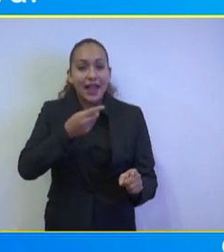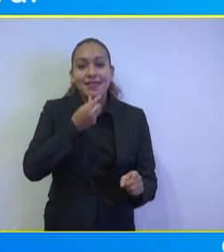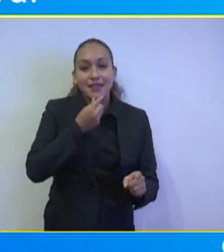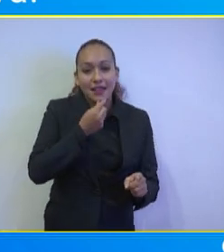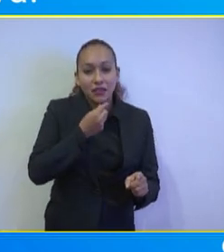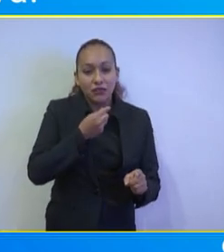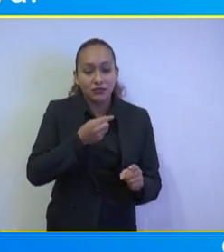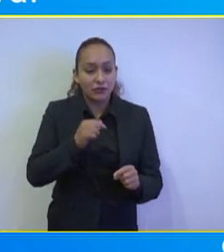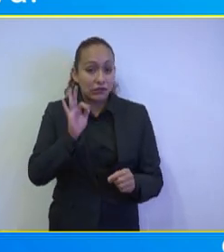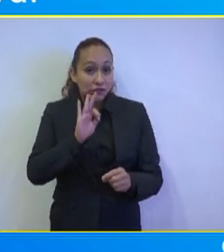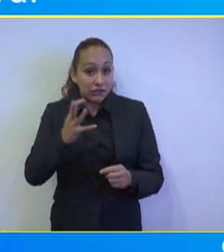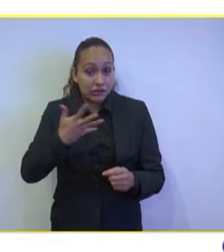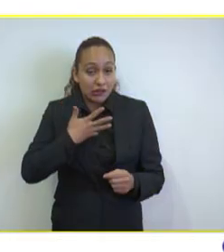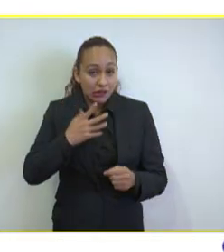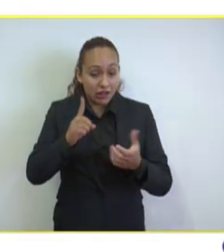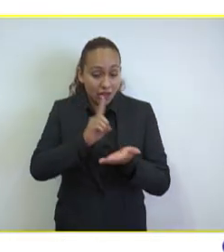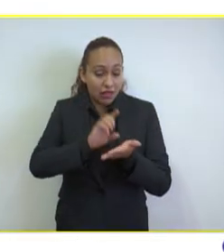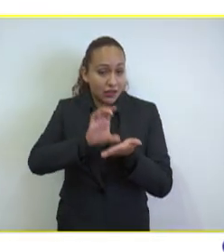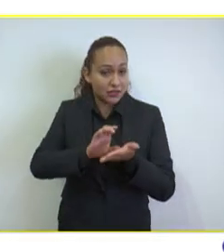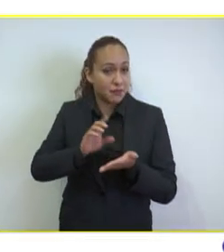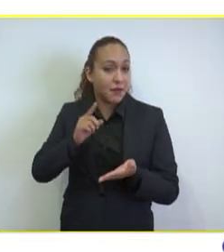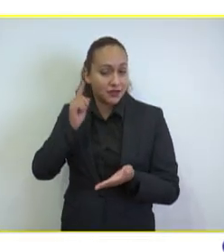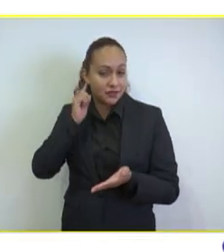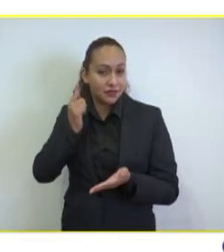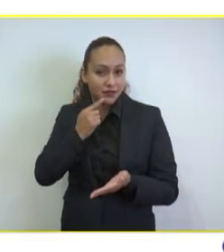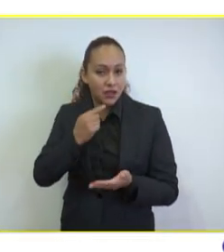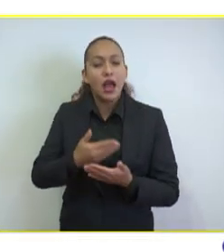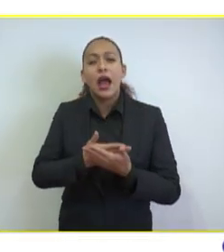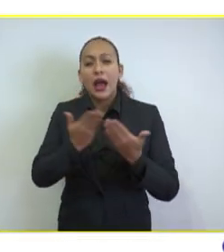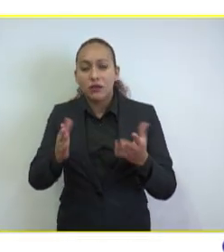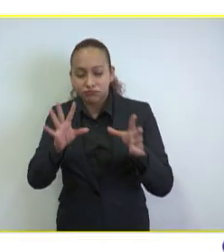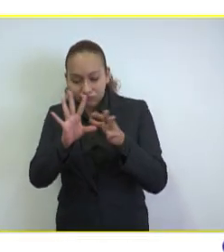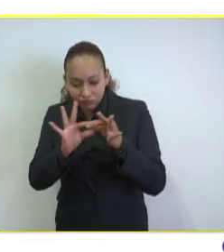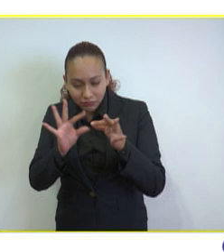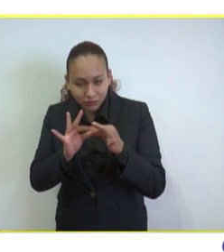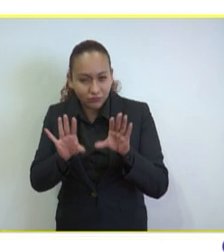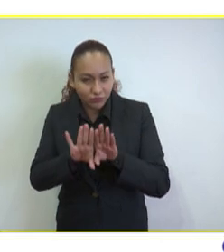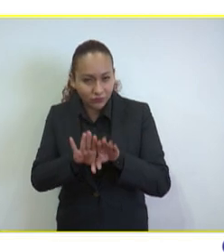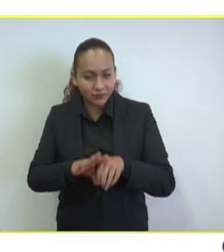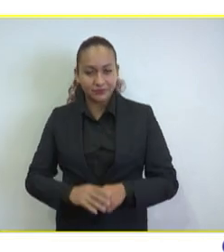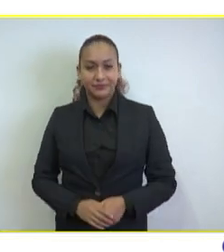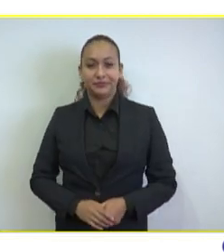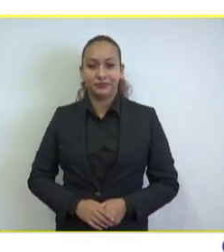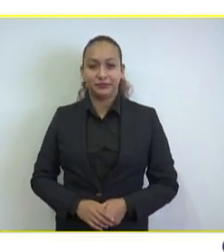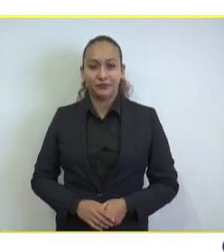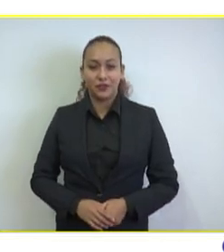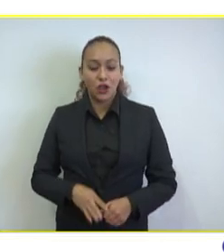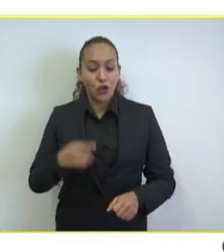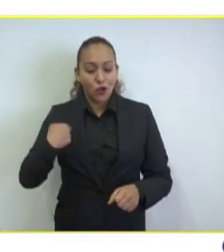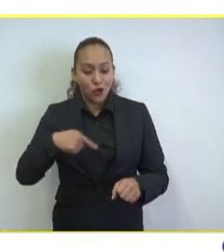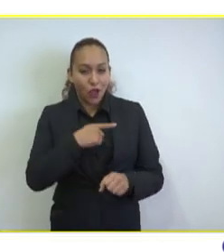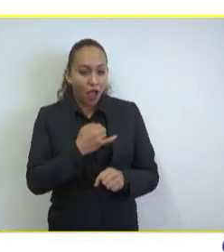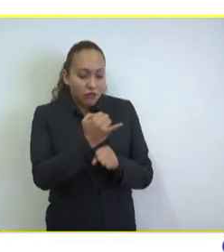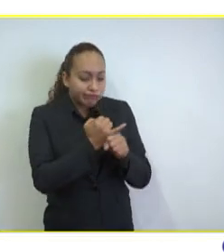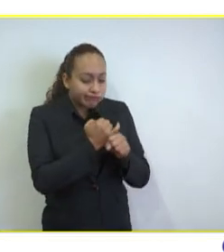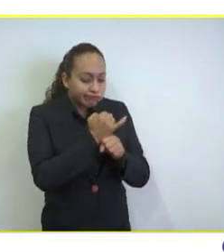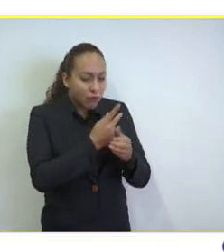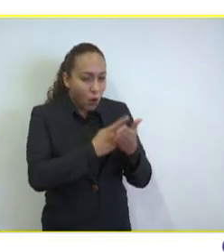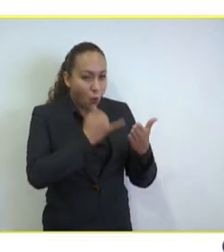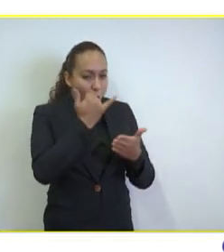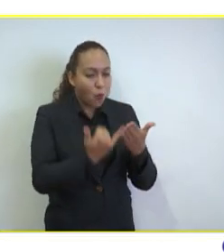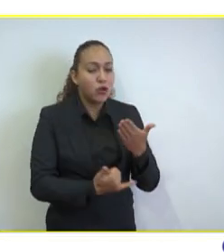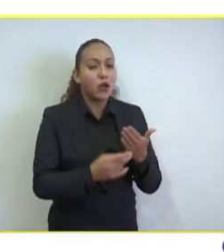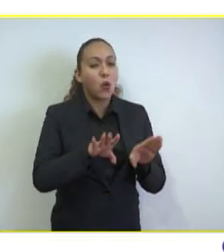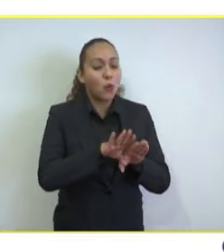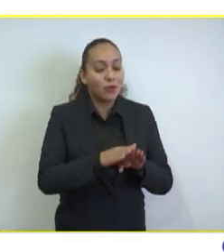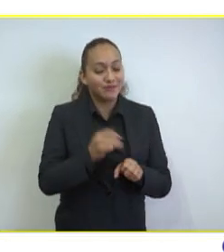discapacidad auditiva. Ah, y a manera de índice, disculpen, tomamos la estructura de nuestro proyecto, donde primero